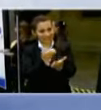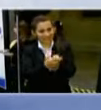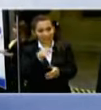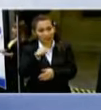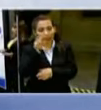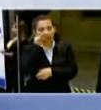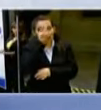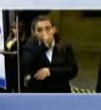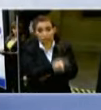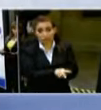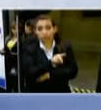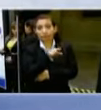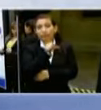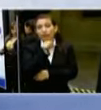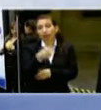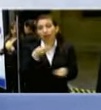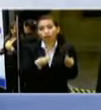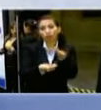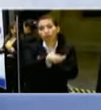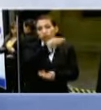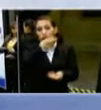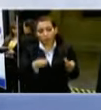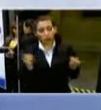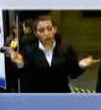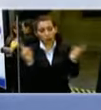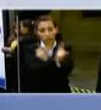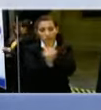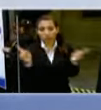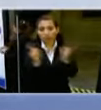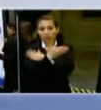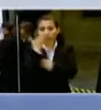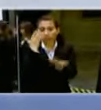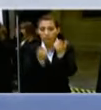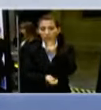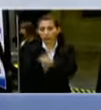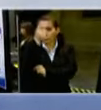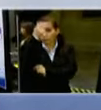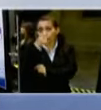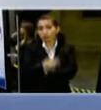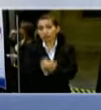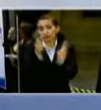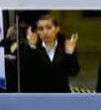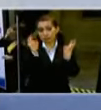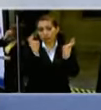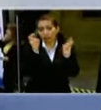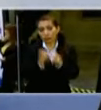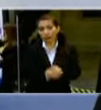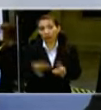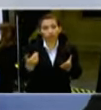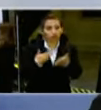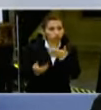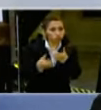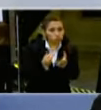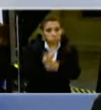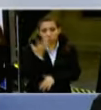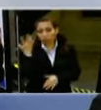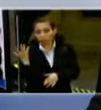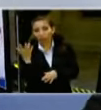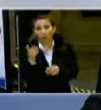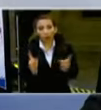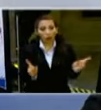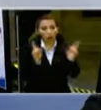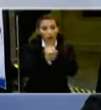logrado realmente en intercambio académico es importantísimo. Por primera vez es un tema, el de la innovación y el intercambio académico, que